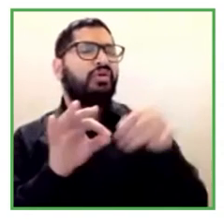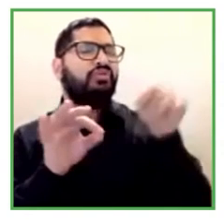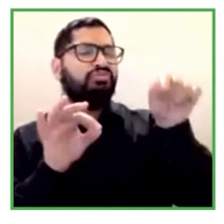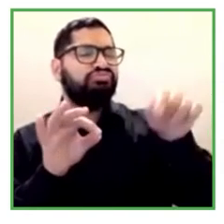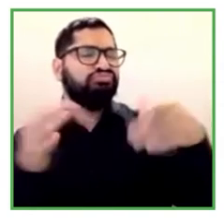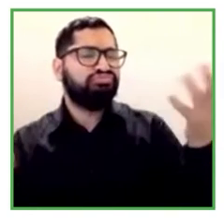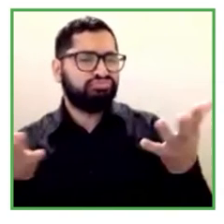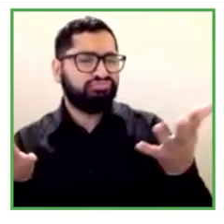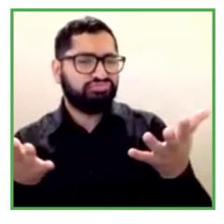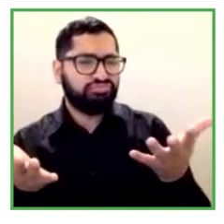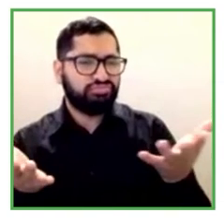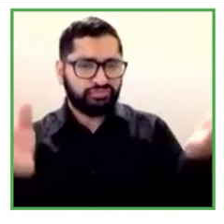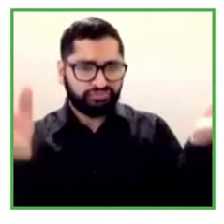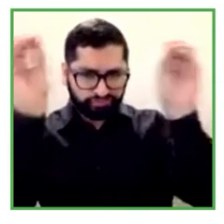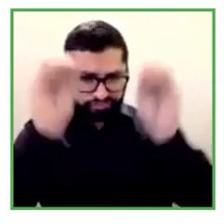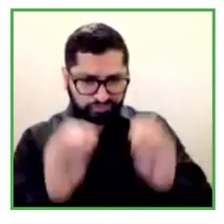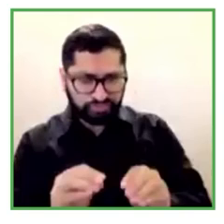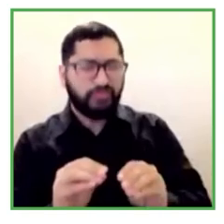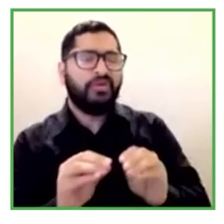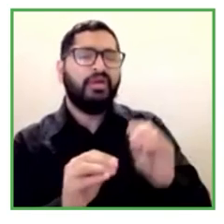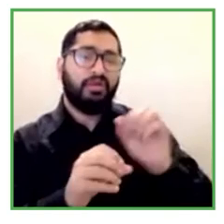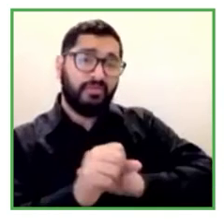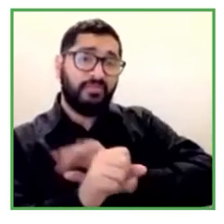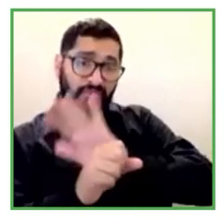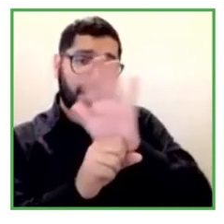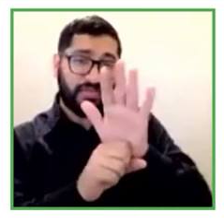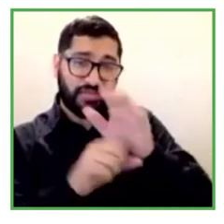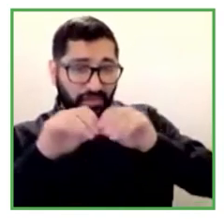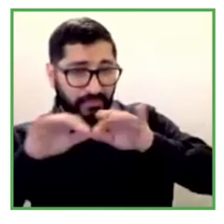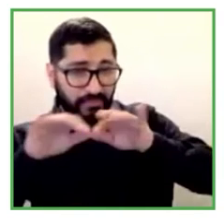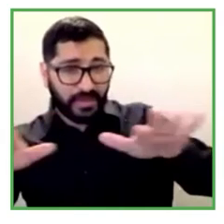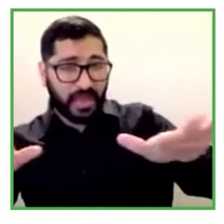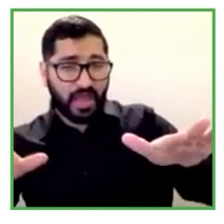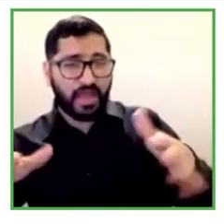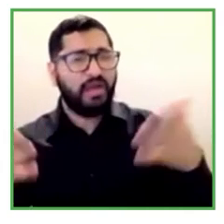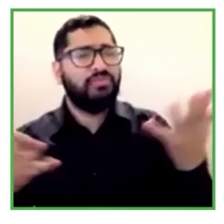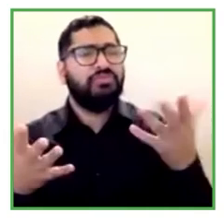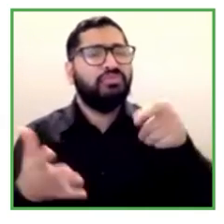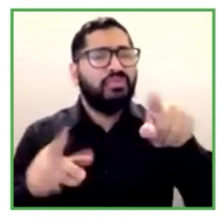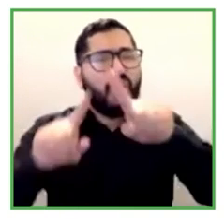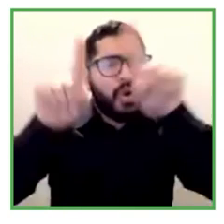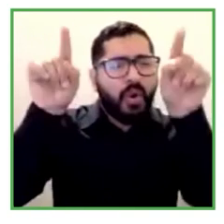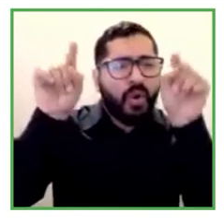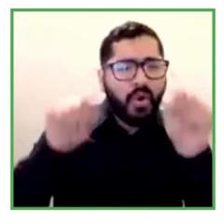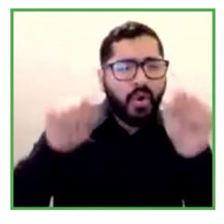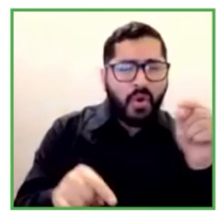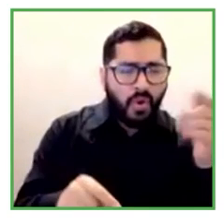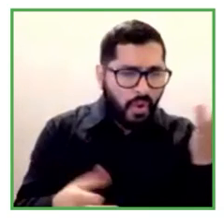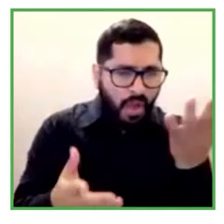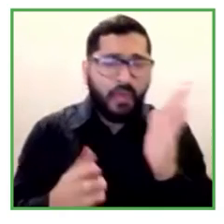¿Cuáles son sus planes para el futuro para promover la inclusión digital?